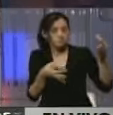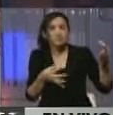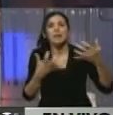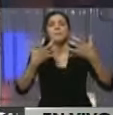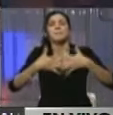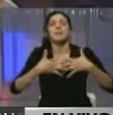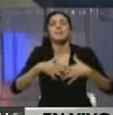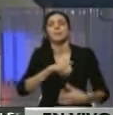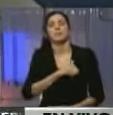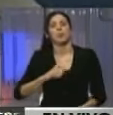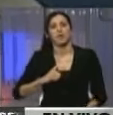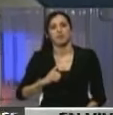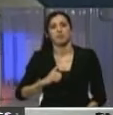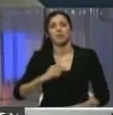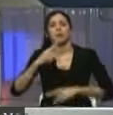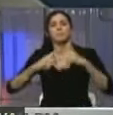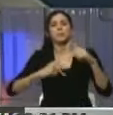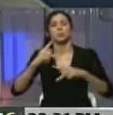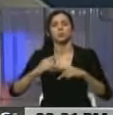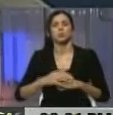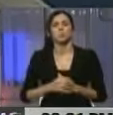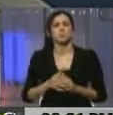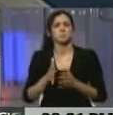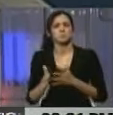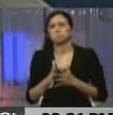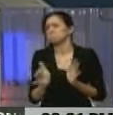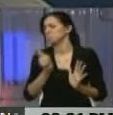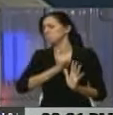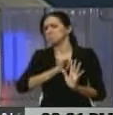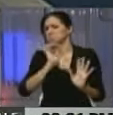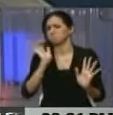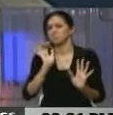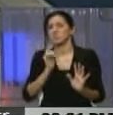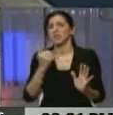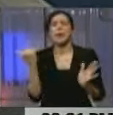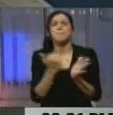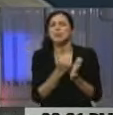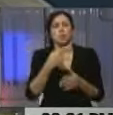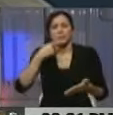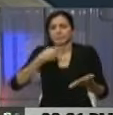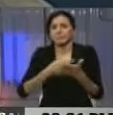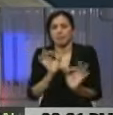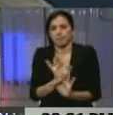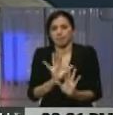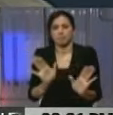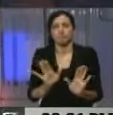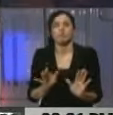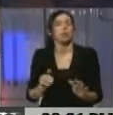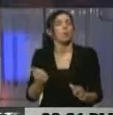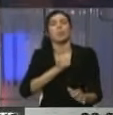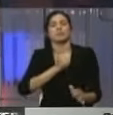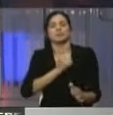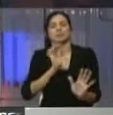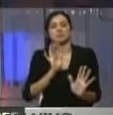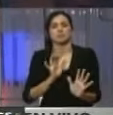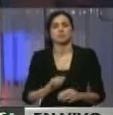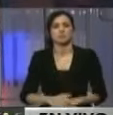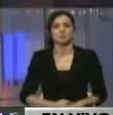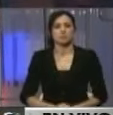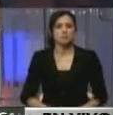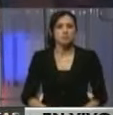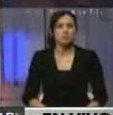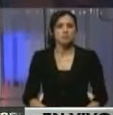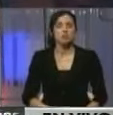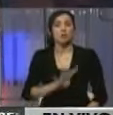privada que produce X, no voy a decir para no señalar, X producto,